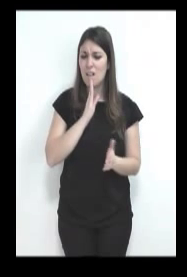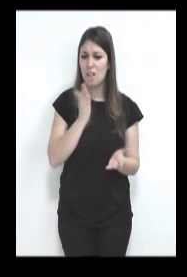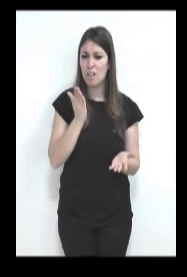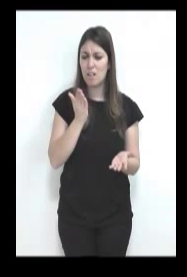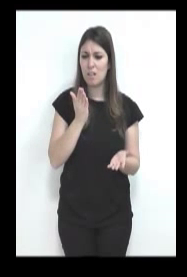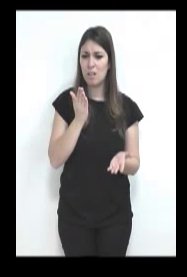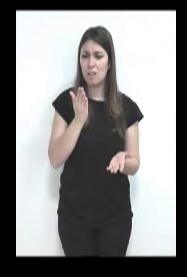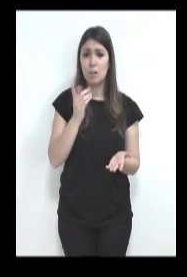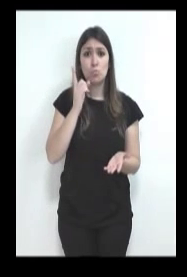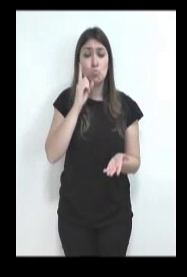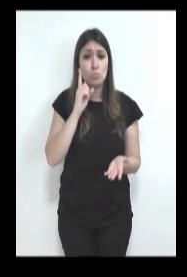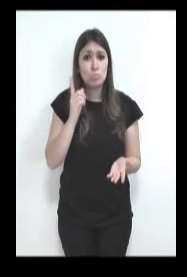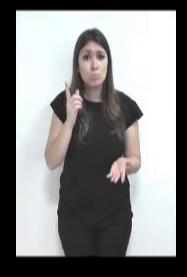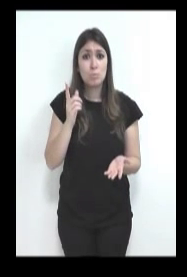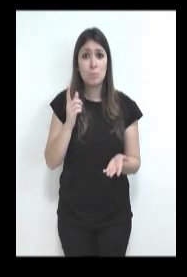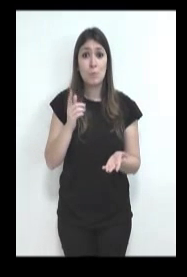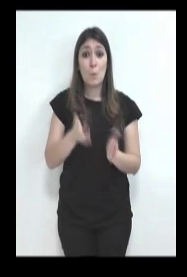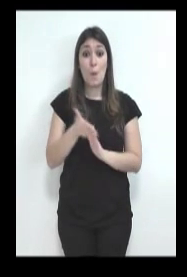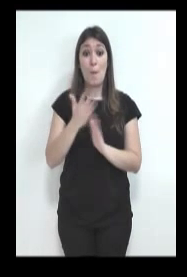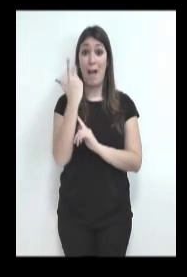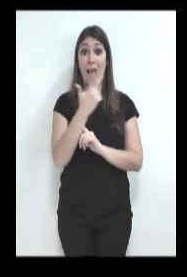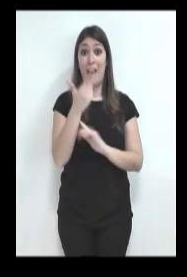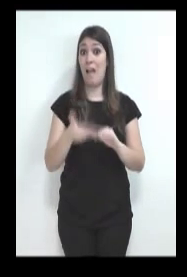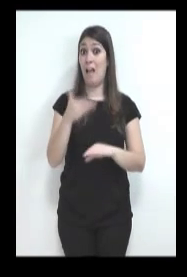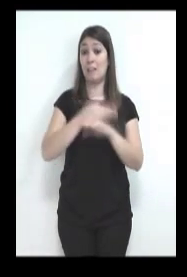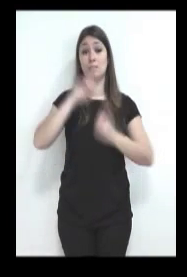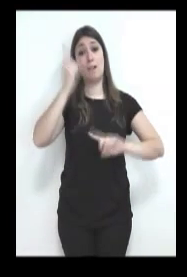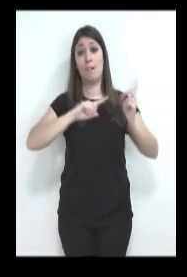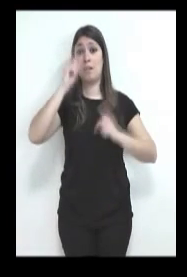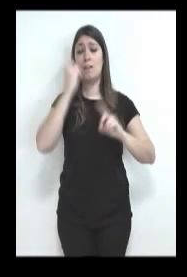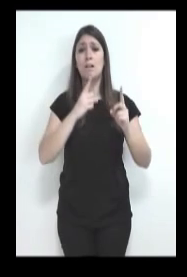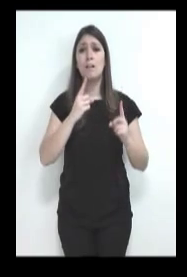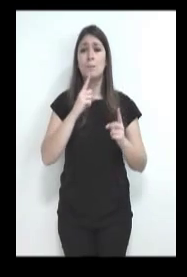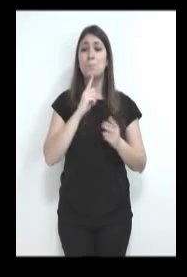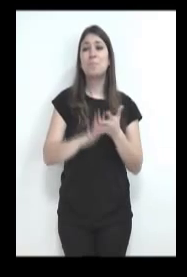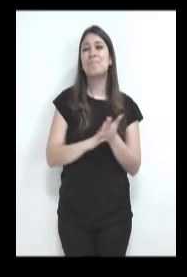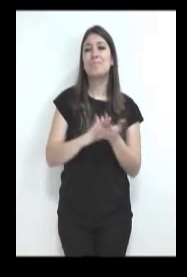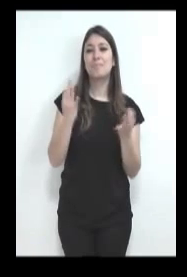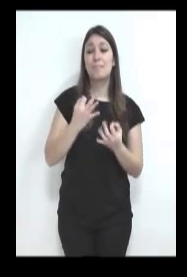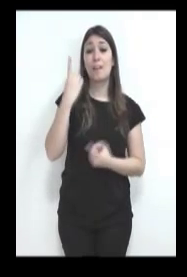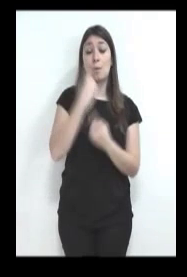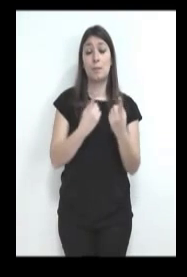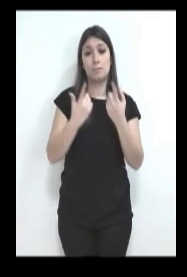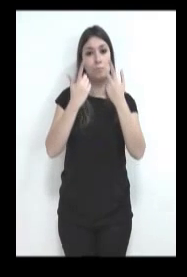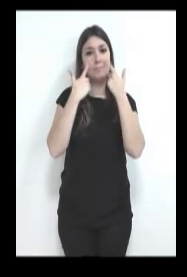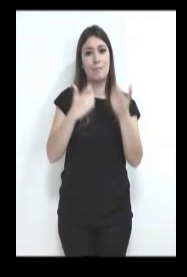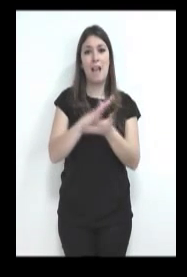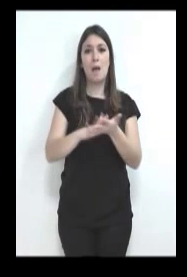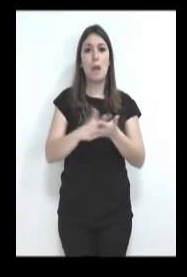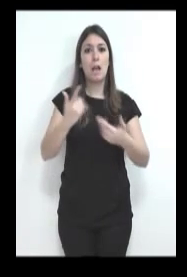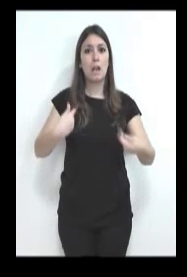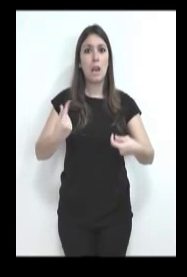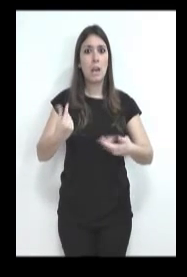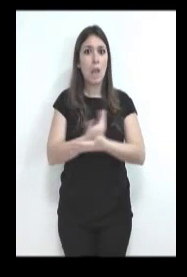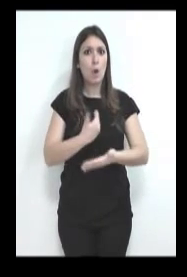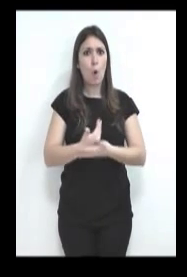a la grabación, hablábamos a veces está mal visto el hablar de negocio,